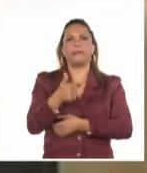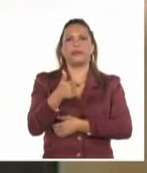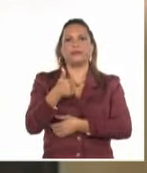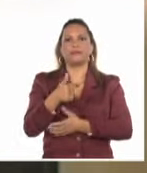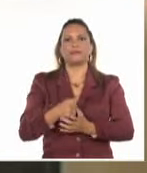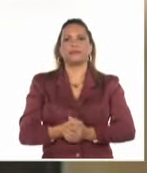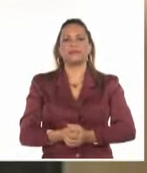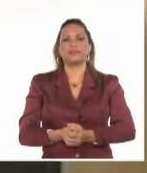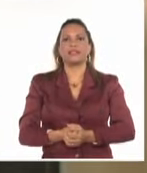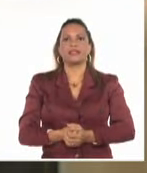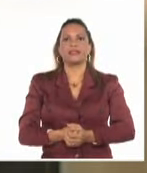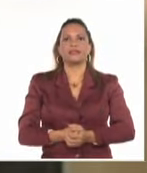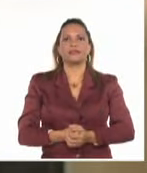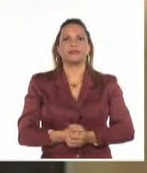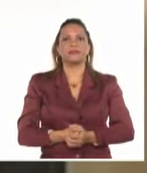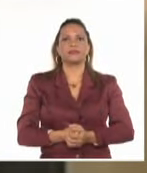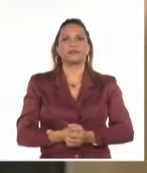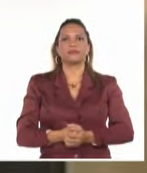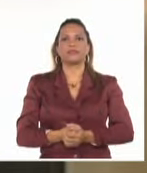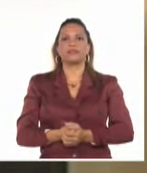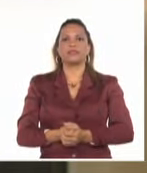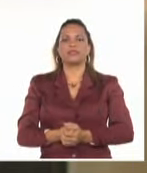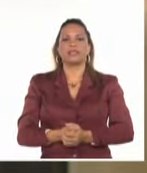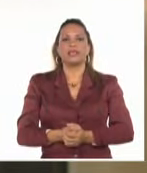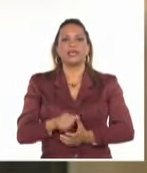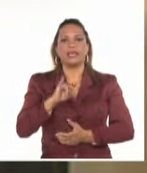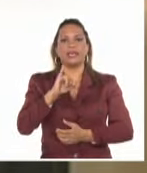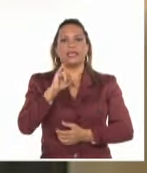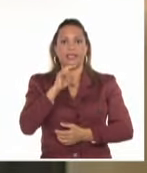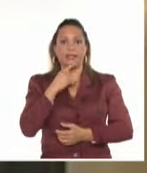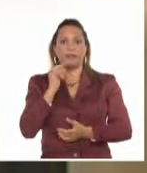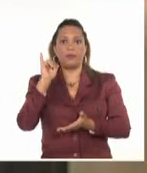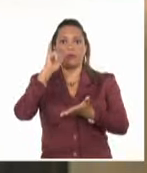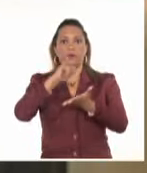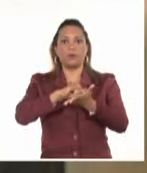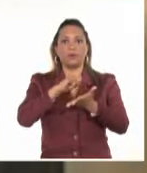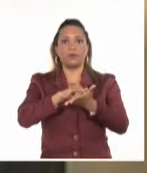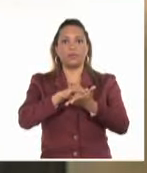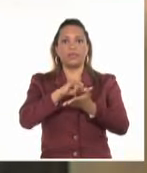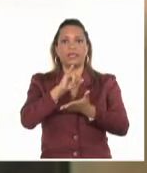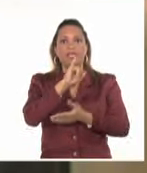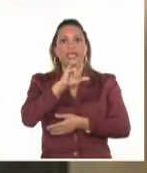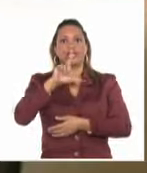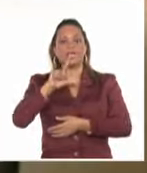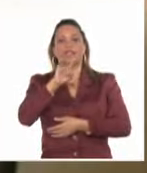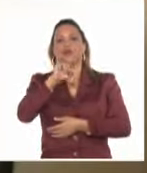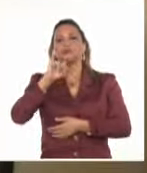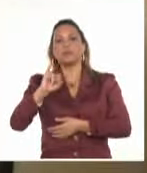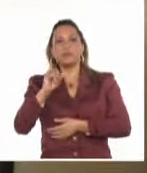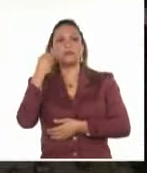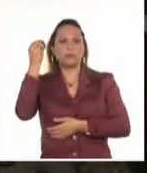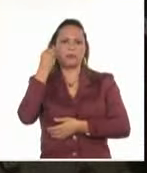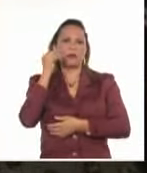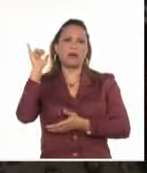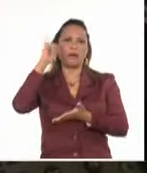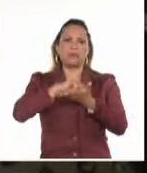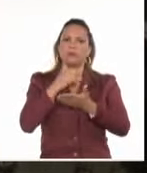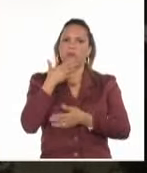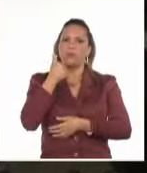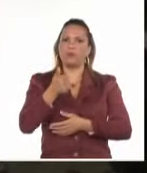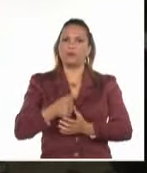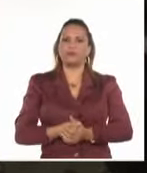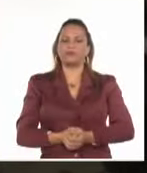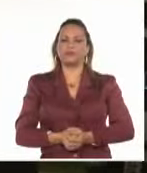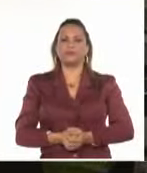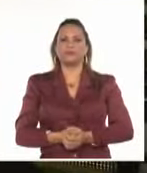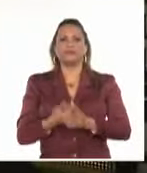ser la aeronave insignia de Cubana Aviación, y consideramos que es un avión muy bueno. El mantenimiento